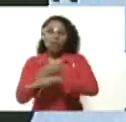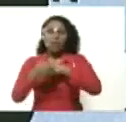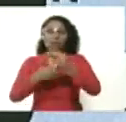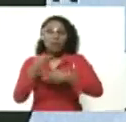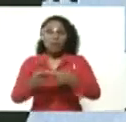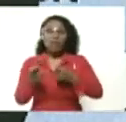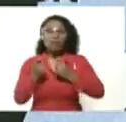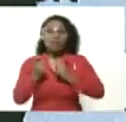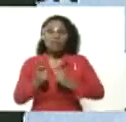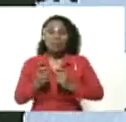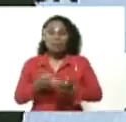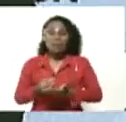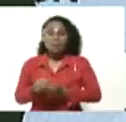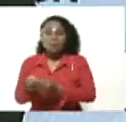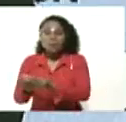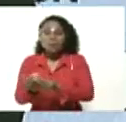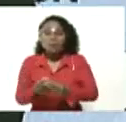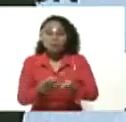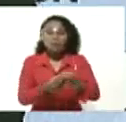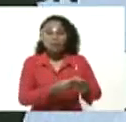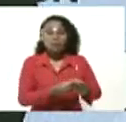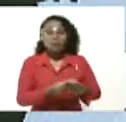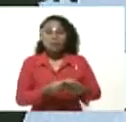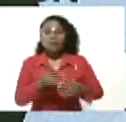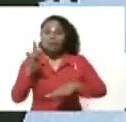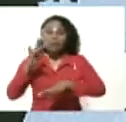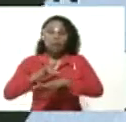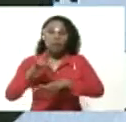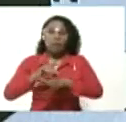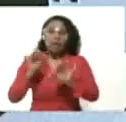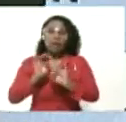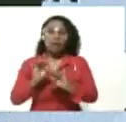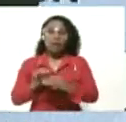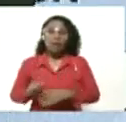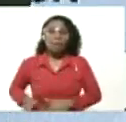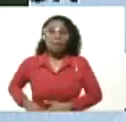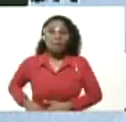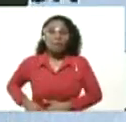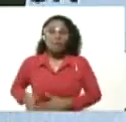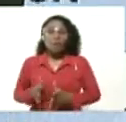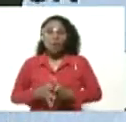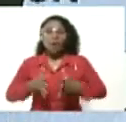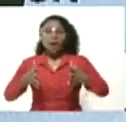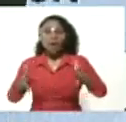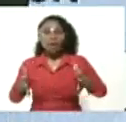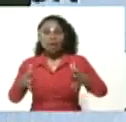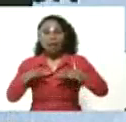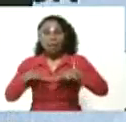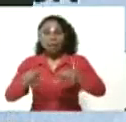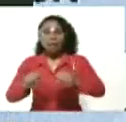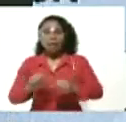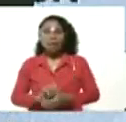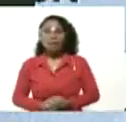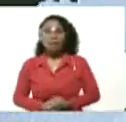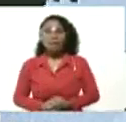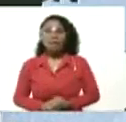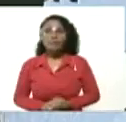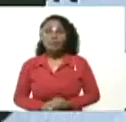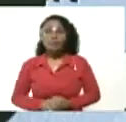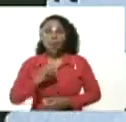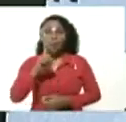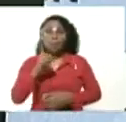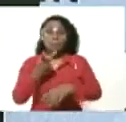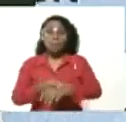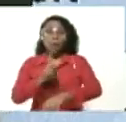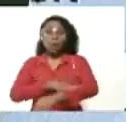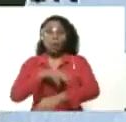intentar redistribuir la renta, sin tocar el bolsillo de los grandes capitales. Y aún es peor, porque cuando